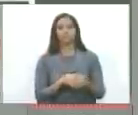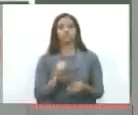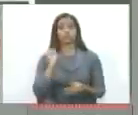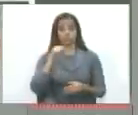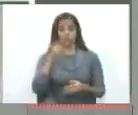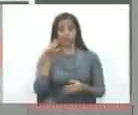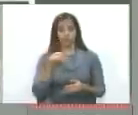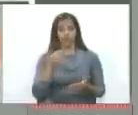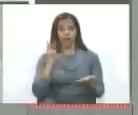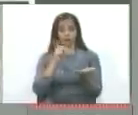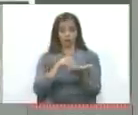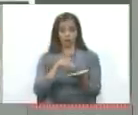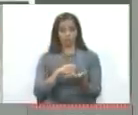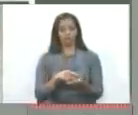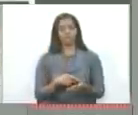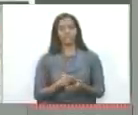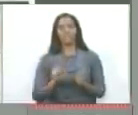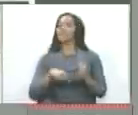después igual, ¿no?